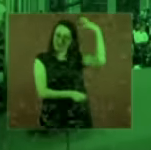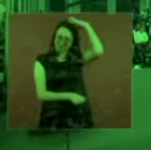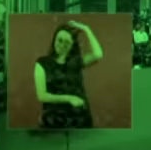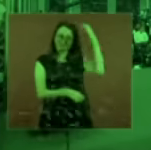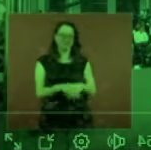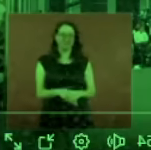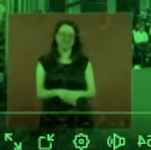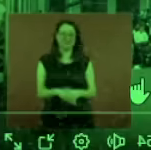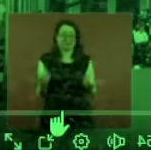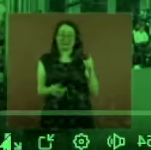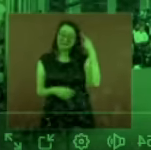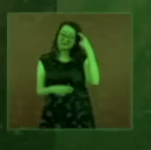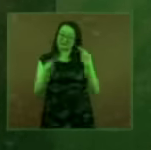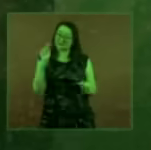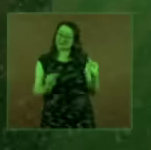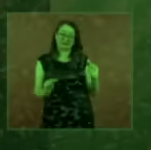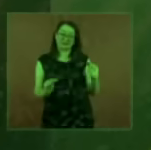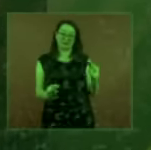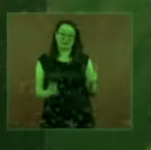Pero a este nivel,